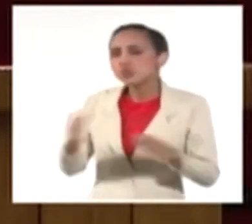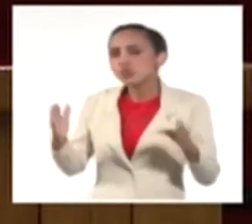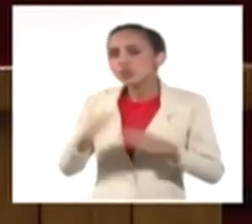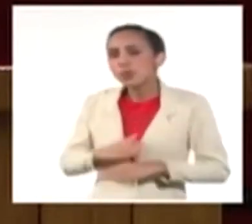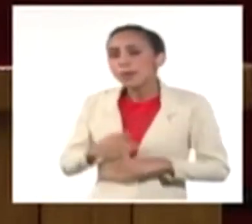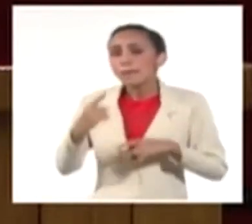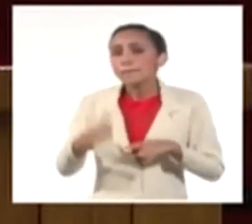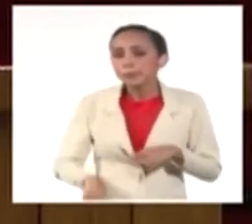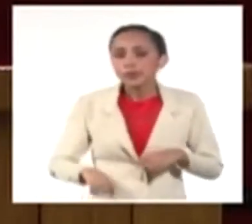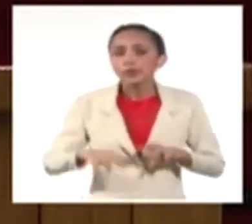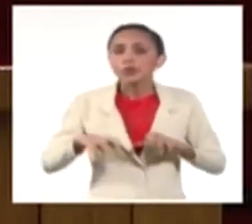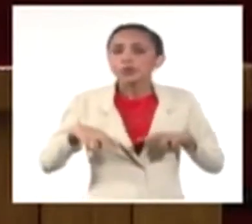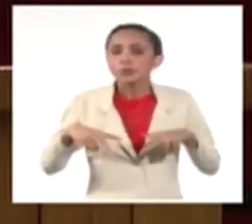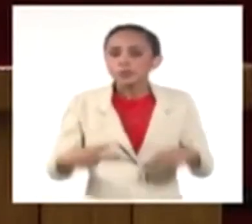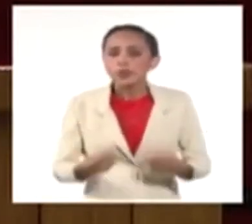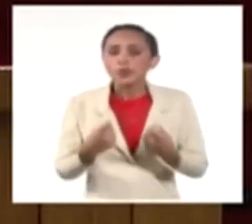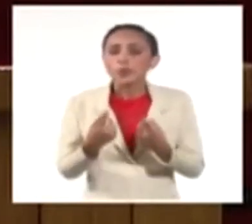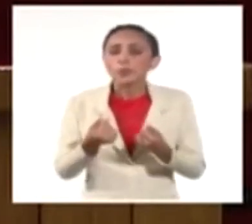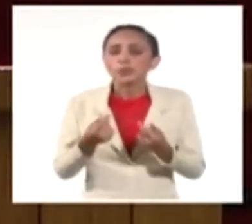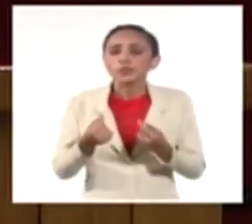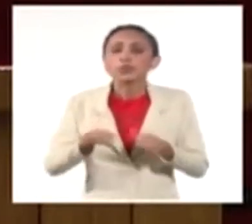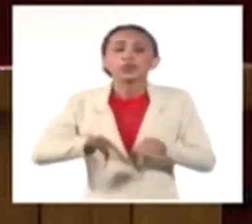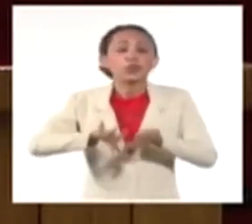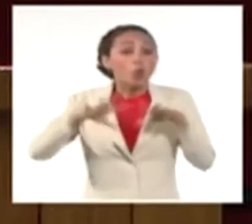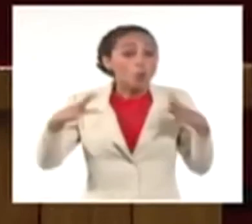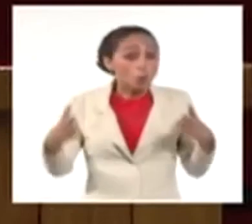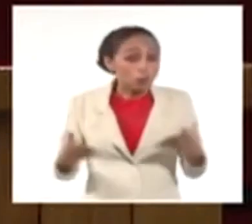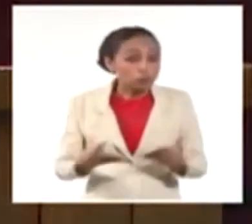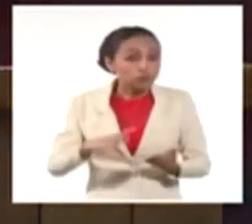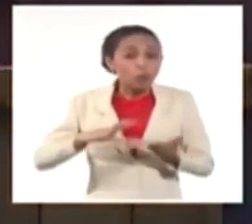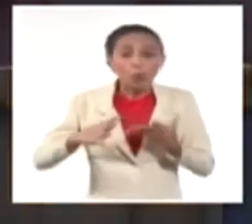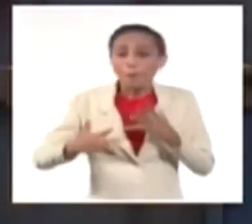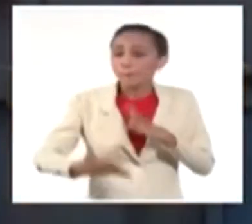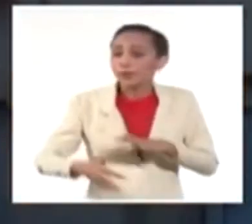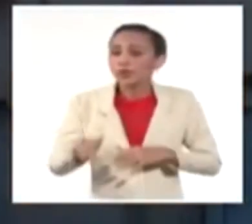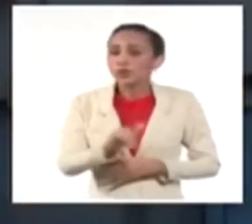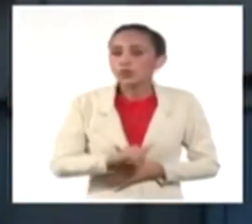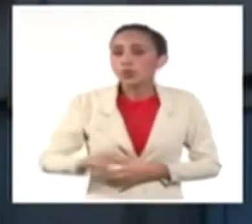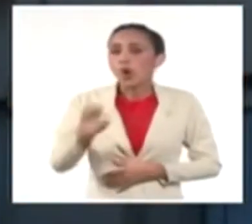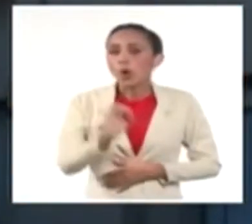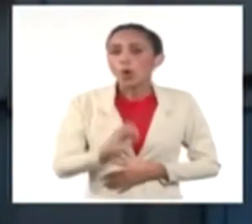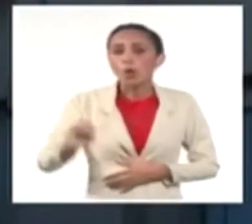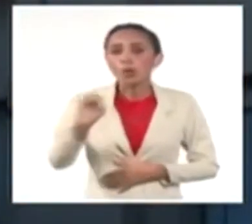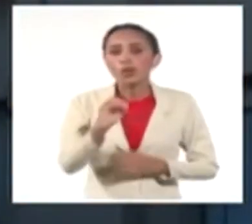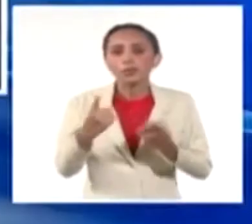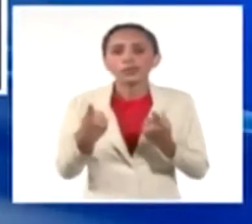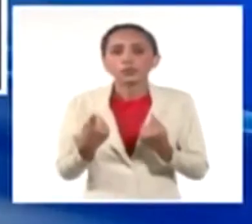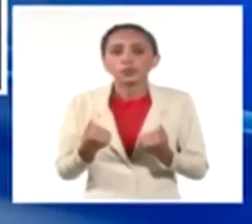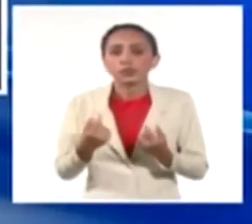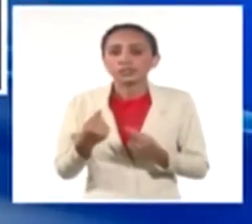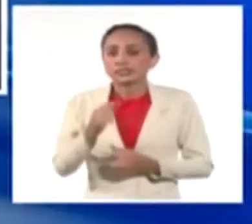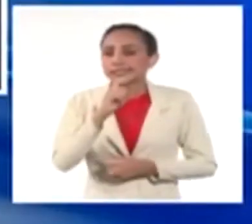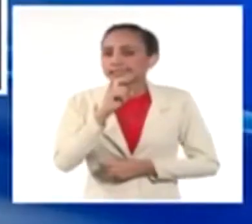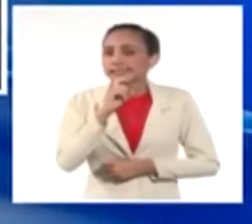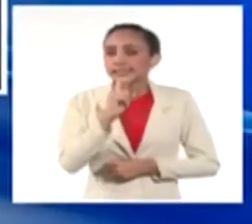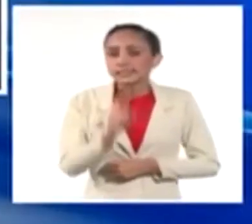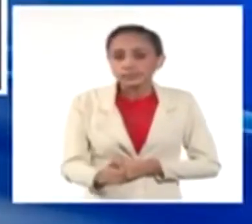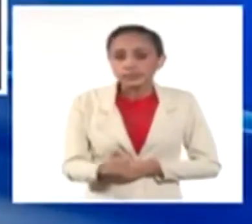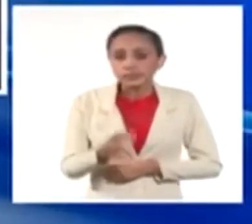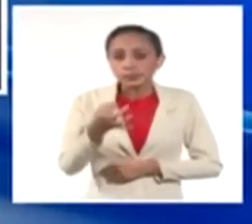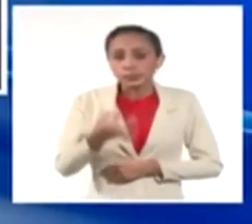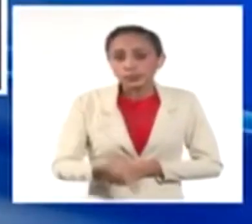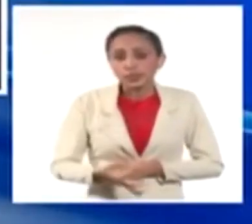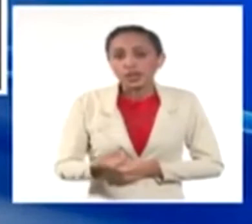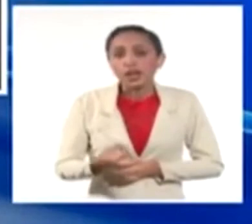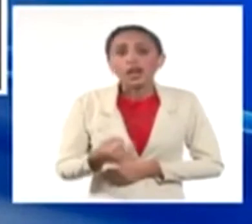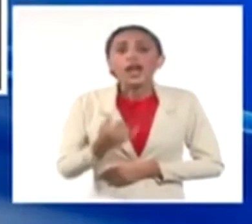de un presupuesto complejo y la implementación de un ordenamiento monetario que, si bien no ha estado exento